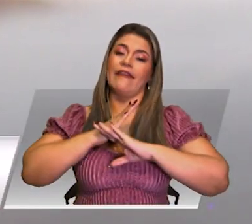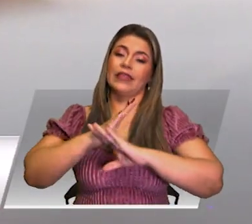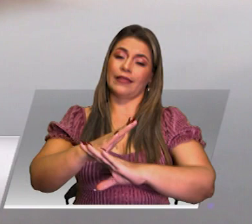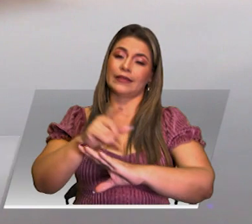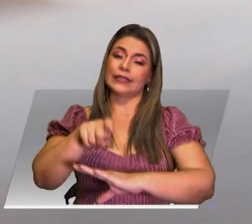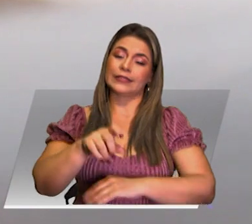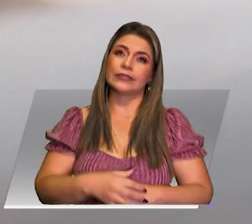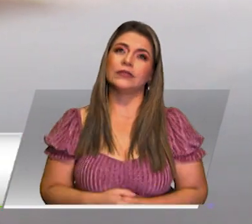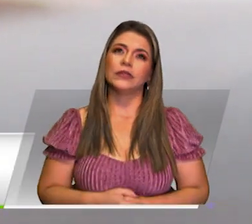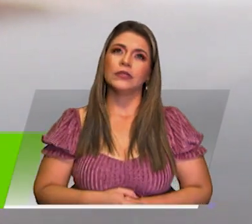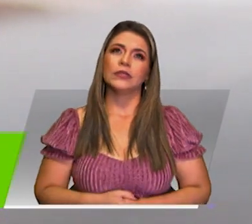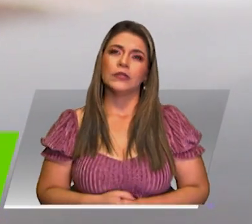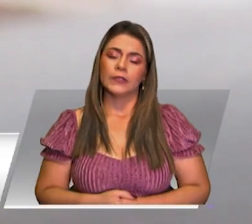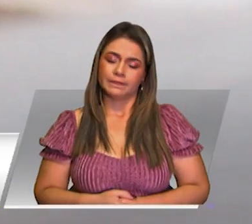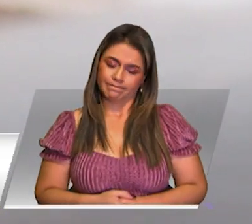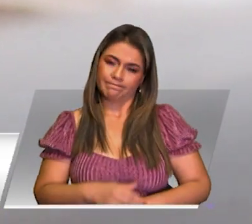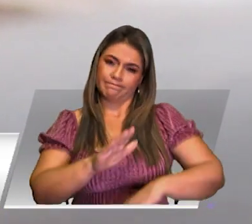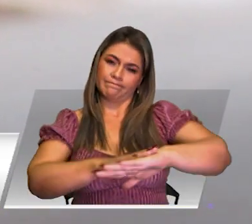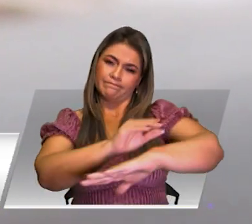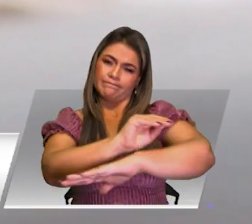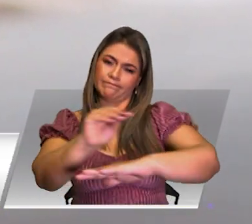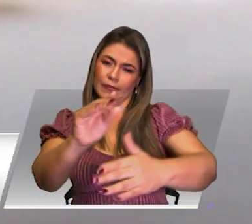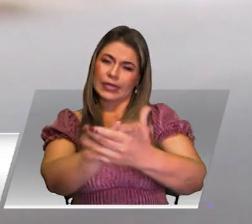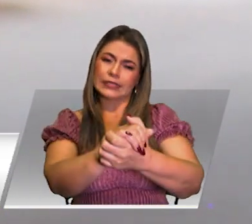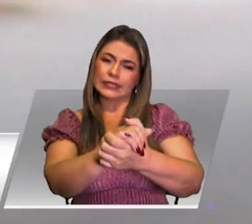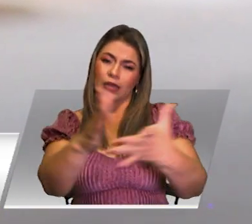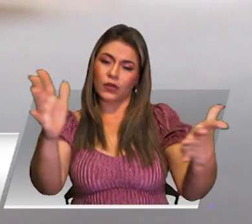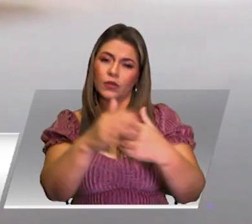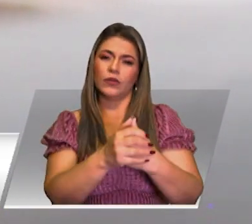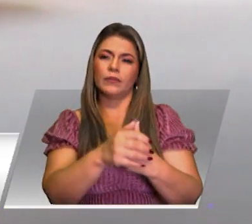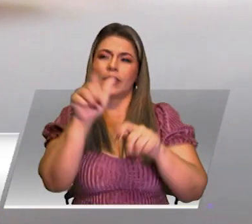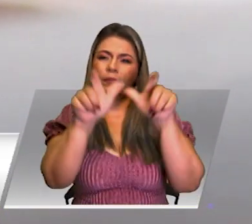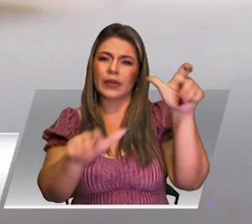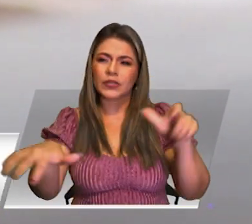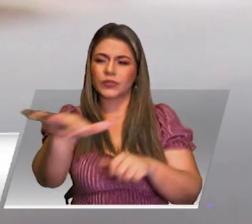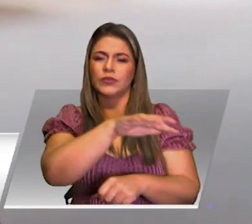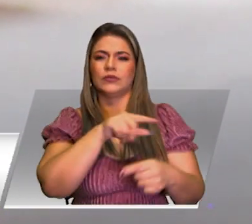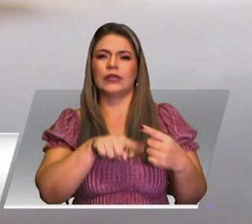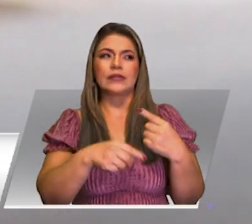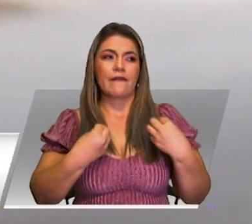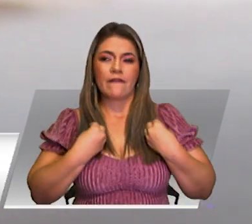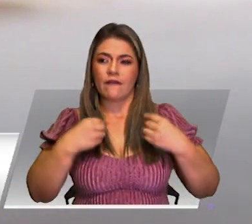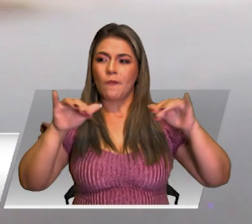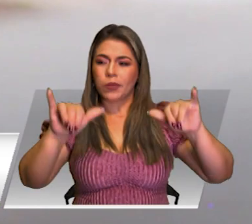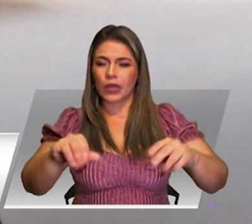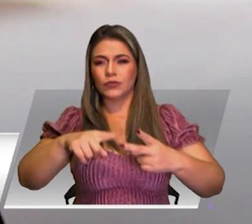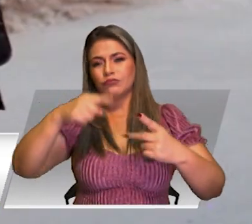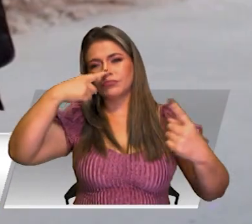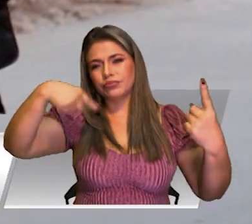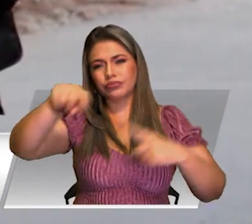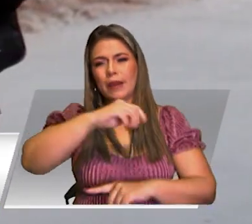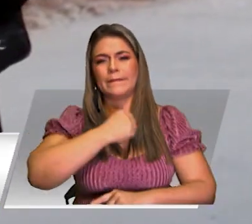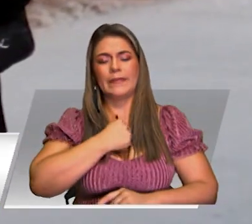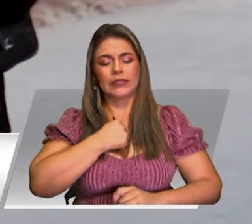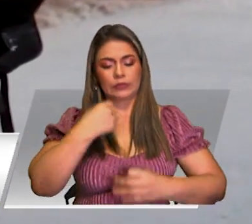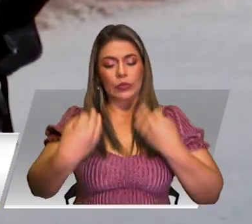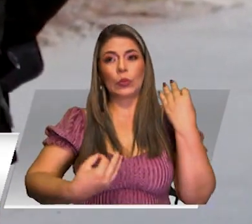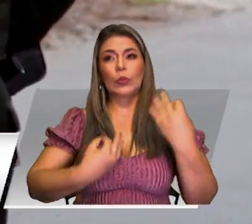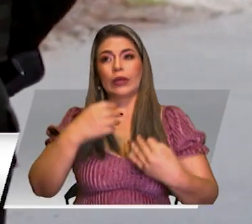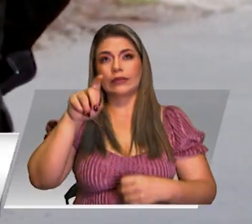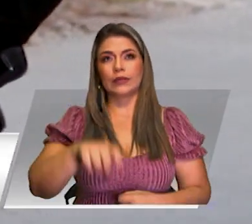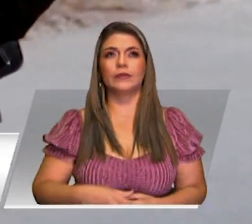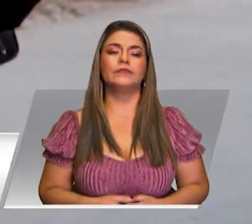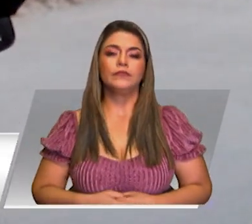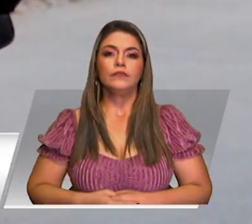un saludo y una precaución a habitantes transeúntes y turistas cuidémonos el mandatario local